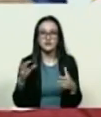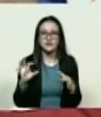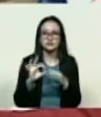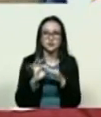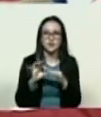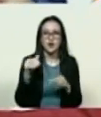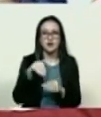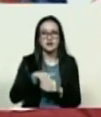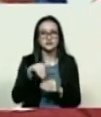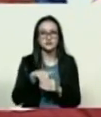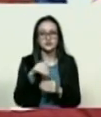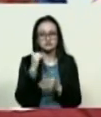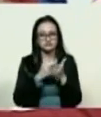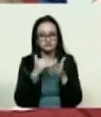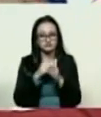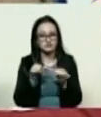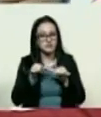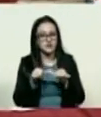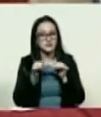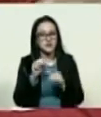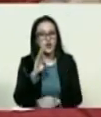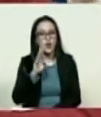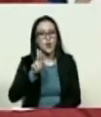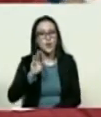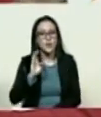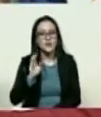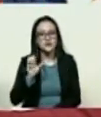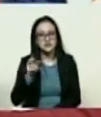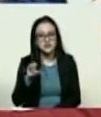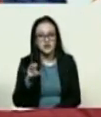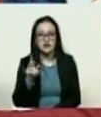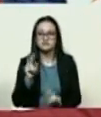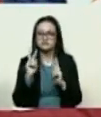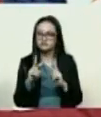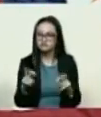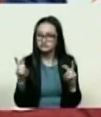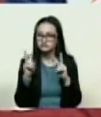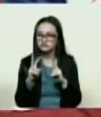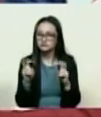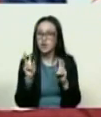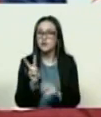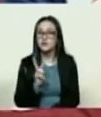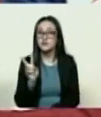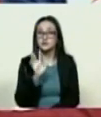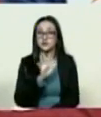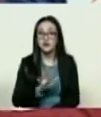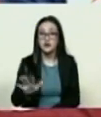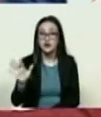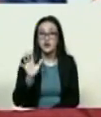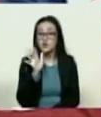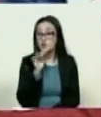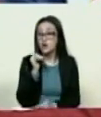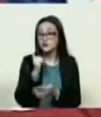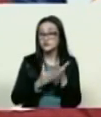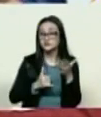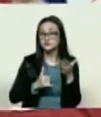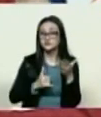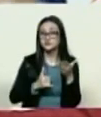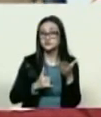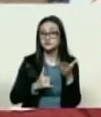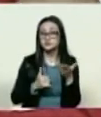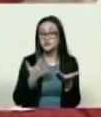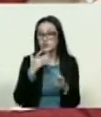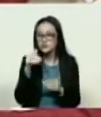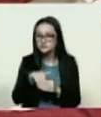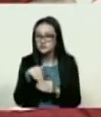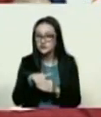permanente. Las VC deben revisar en cada sector los venezolanos y las venezolanas que no están inscritos en el REC. Vienen unas